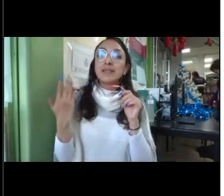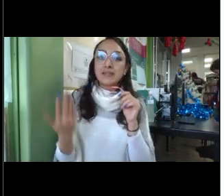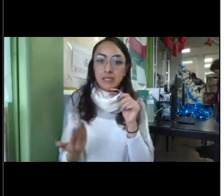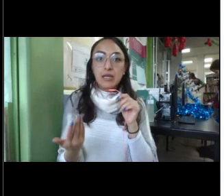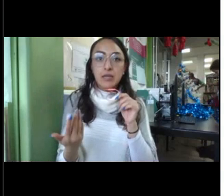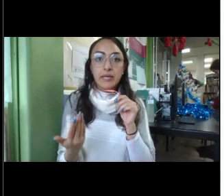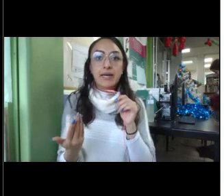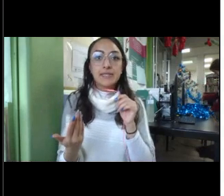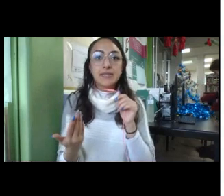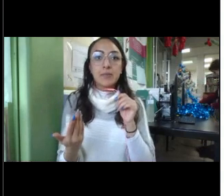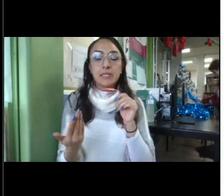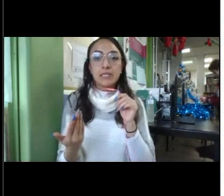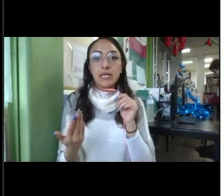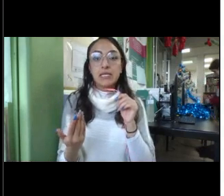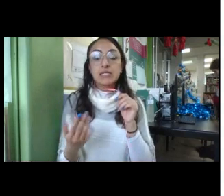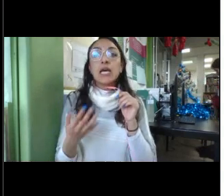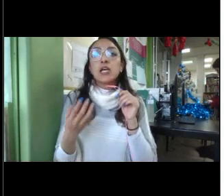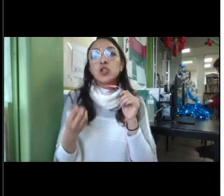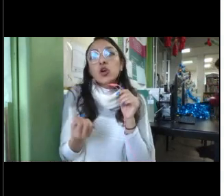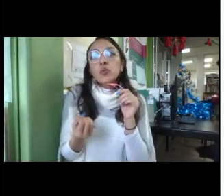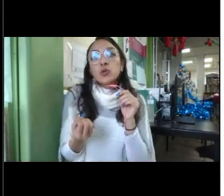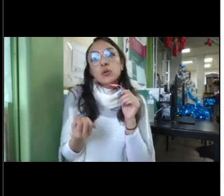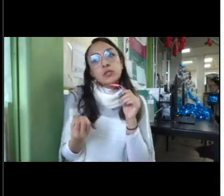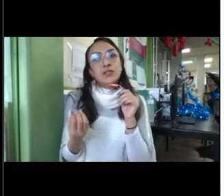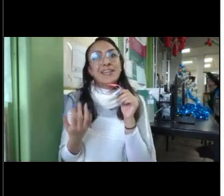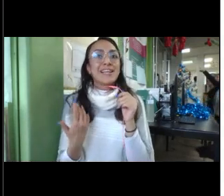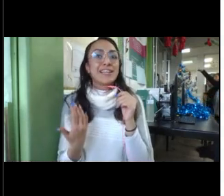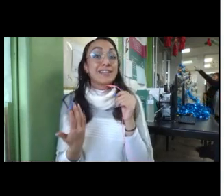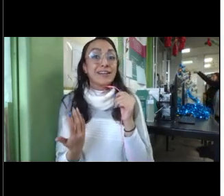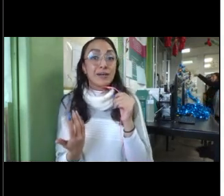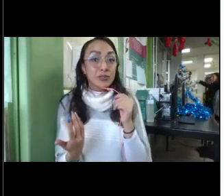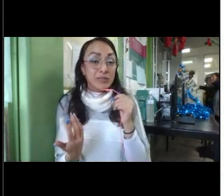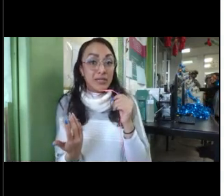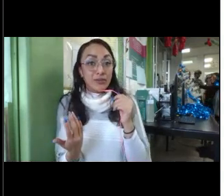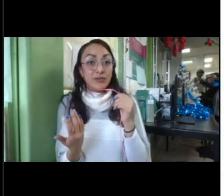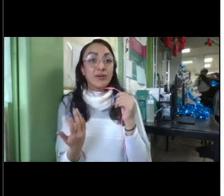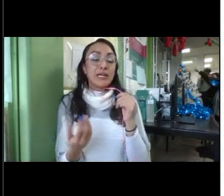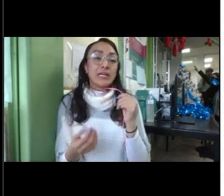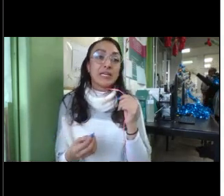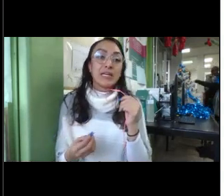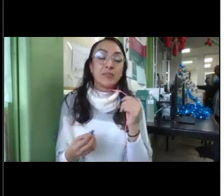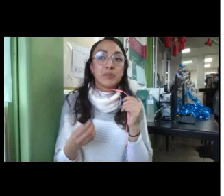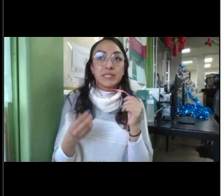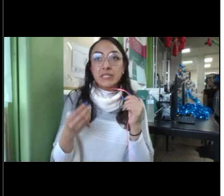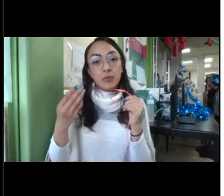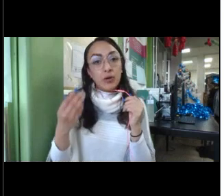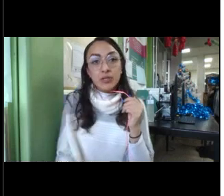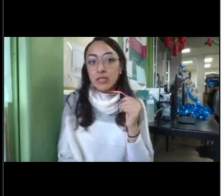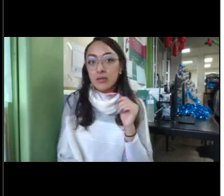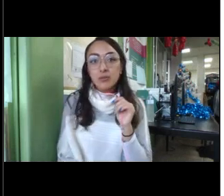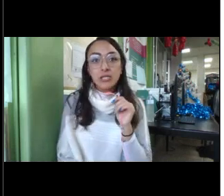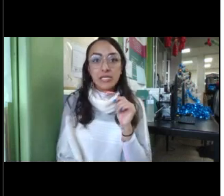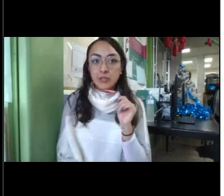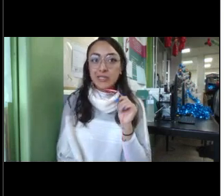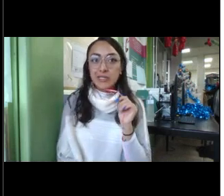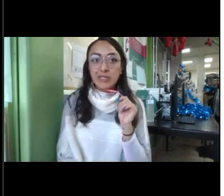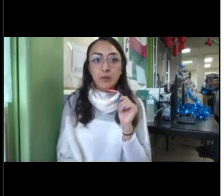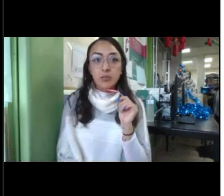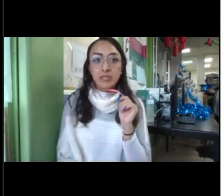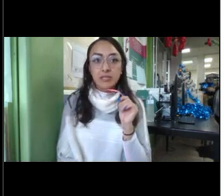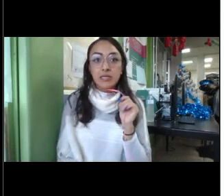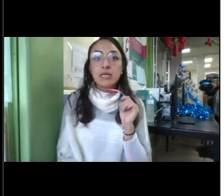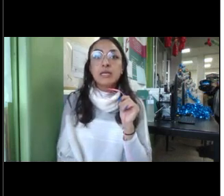la forma distinta de ver a las discapacidades, no como una cuestión a la que le tengamos miedo o a la que, pues ni modo, ya tenemos al niño